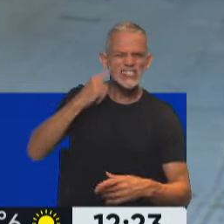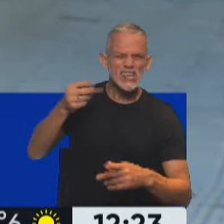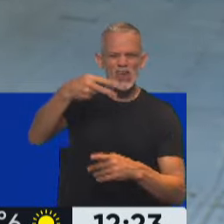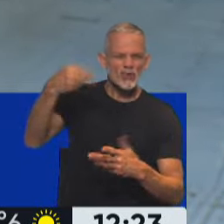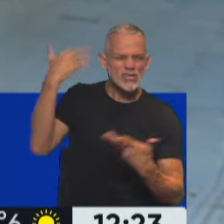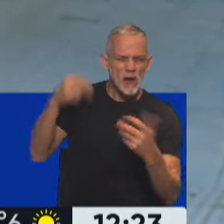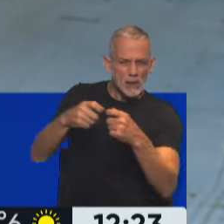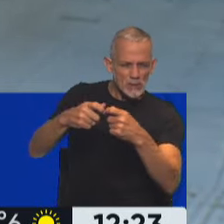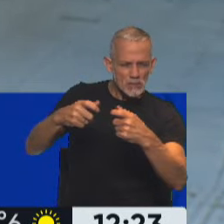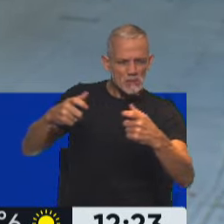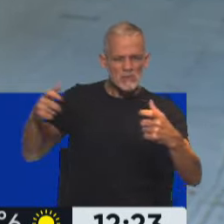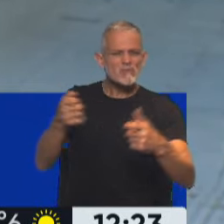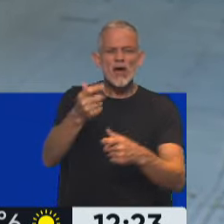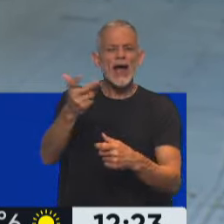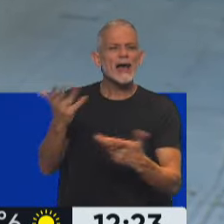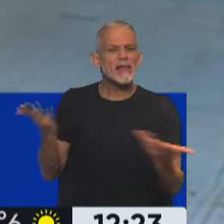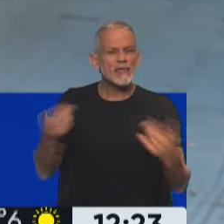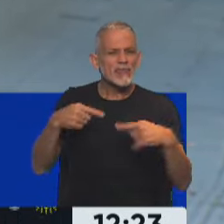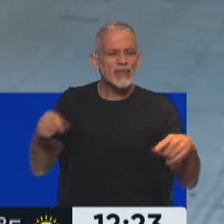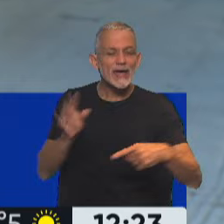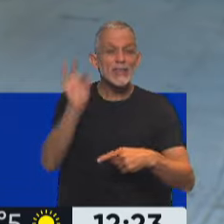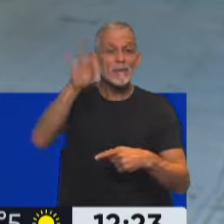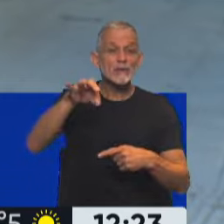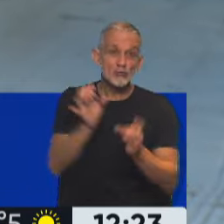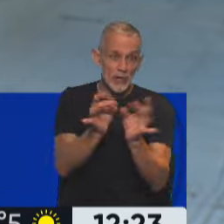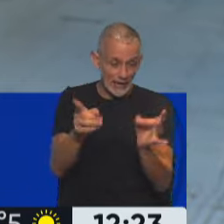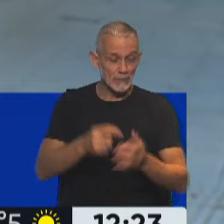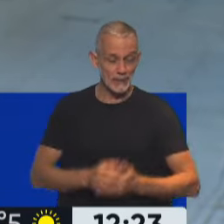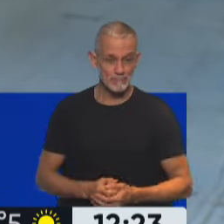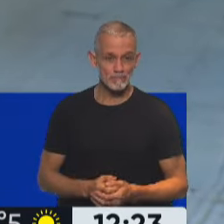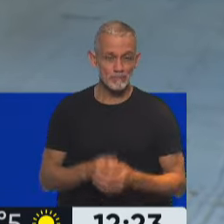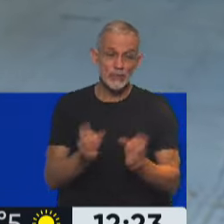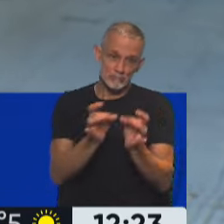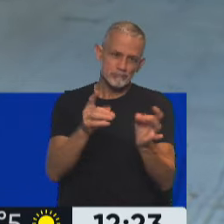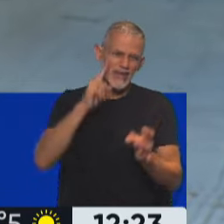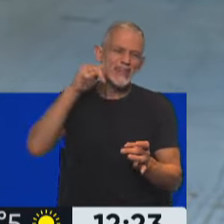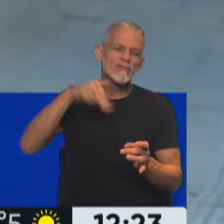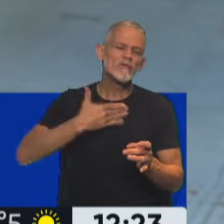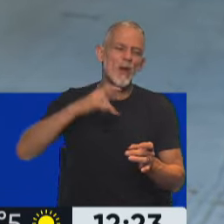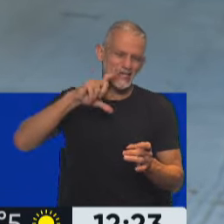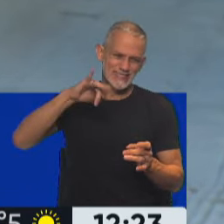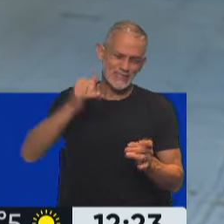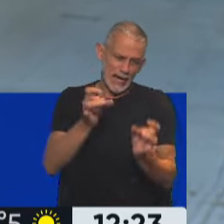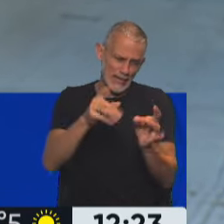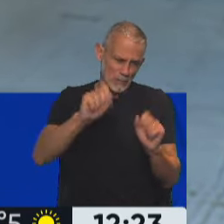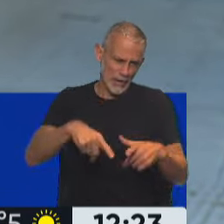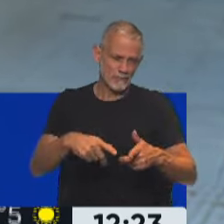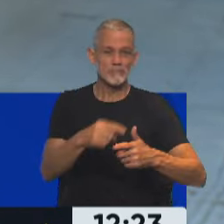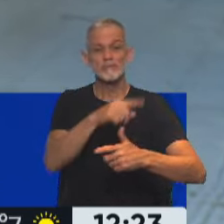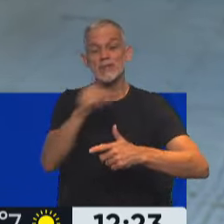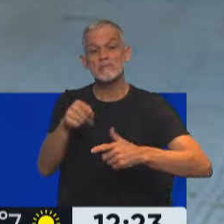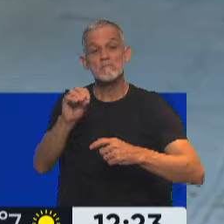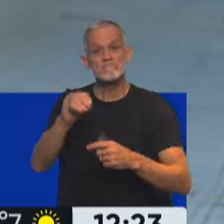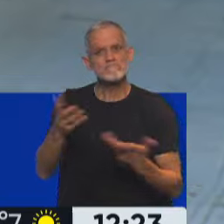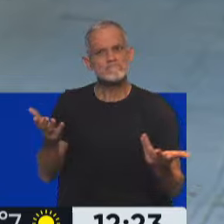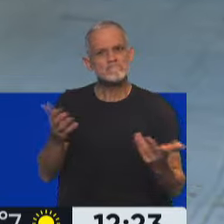un incremento sustancial de los casos de virus de la gripe, el virus de la influenza, la gripe común, y